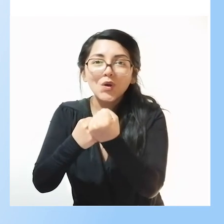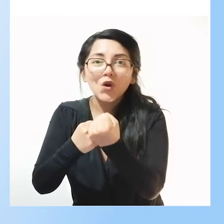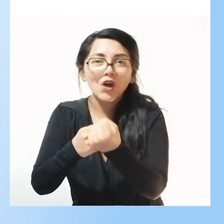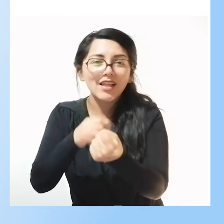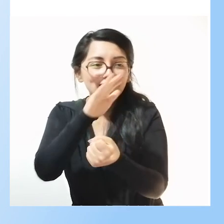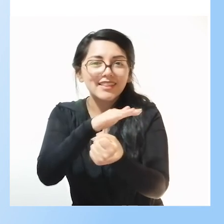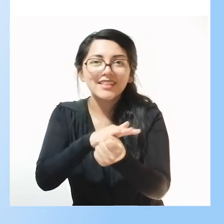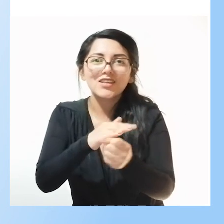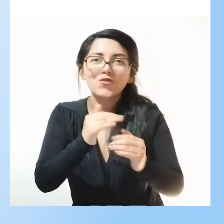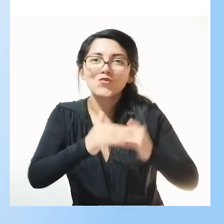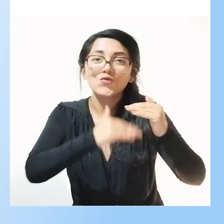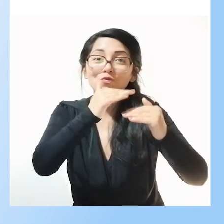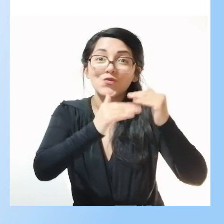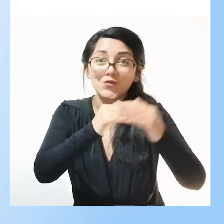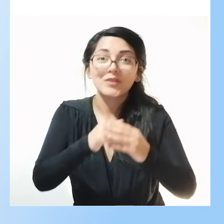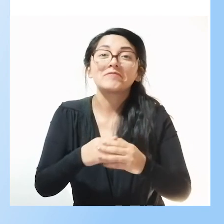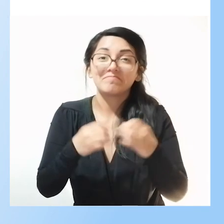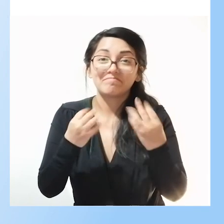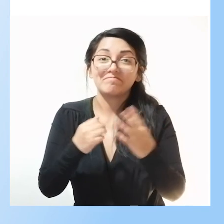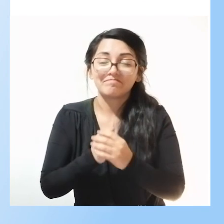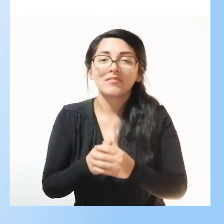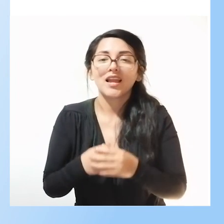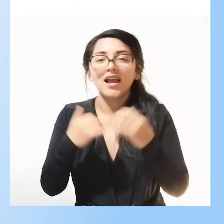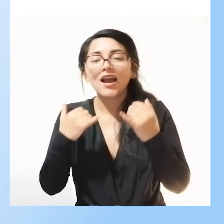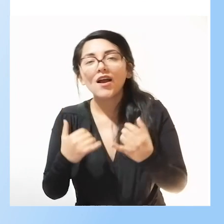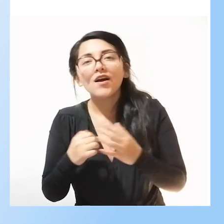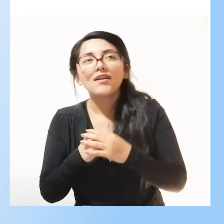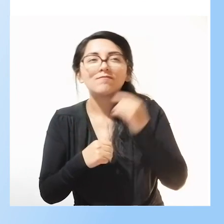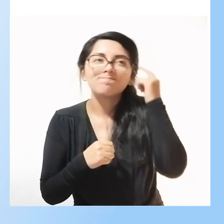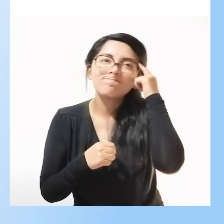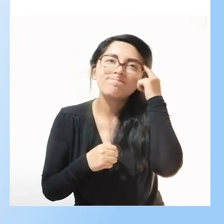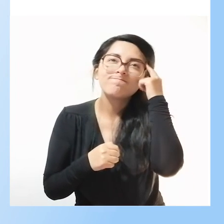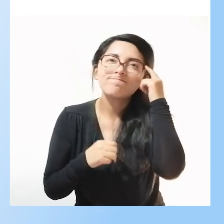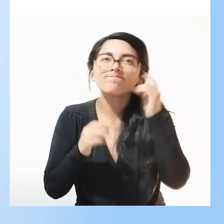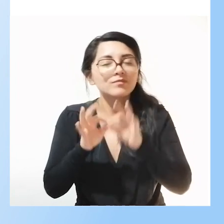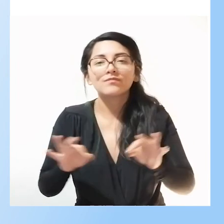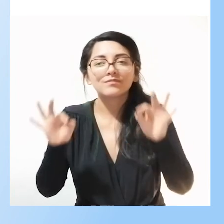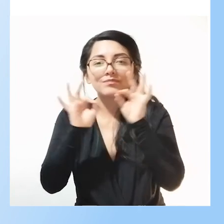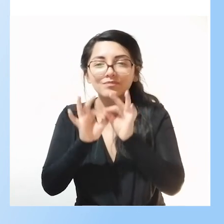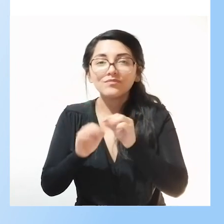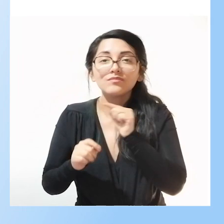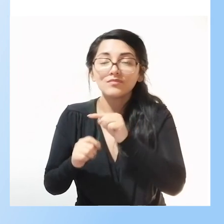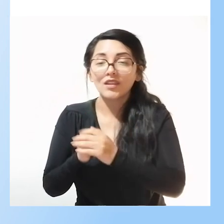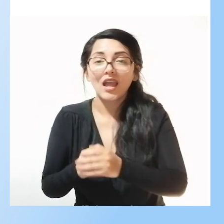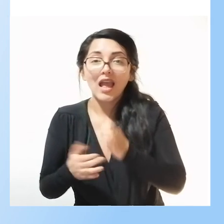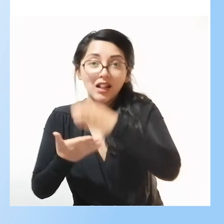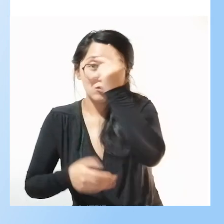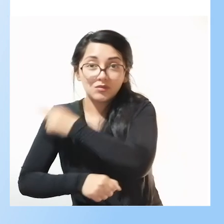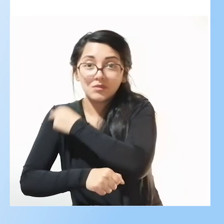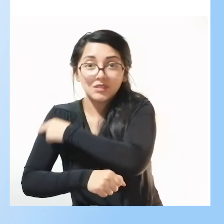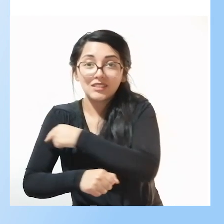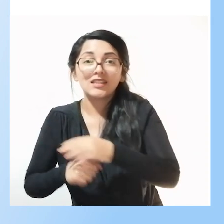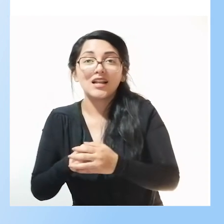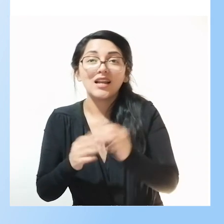recuperación. Me quedo y comparto con lo que nos menciona acerca de la pedagogía hospitalaria, que contribuye al desarrollo de los procesos de humanización